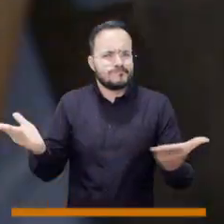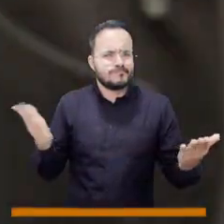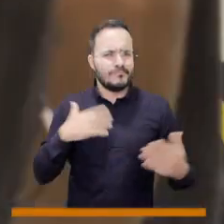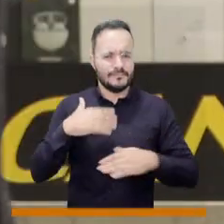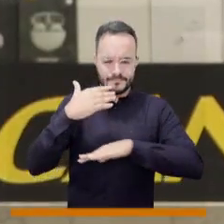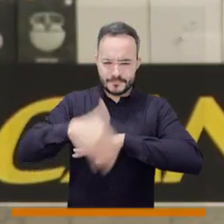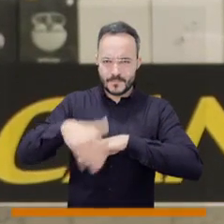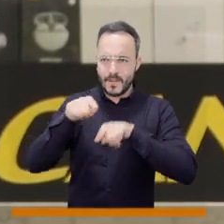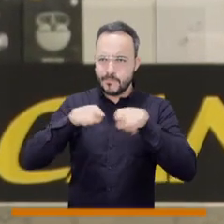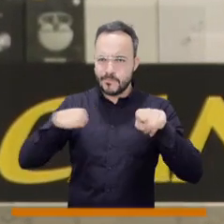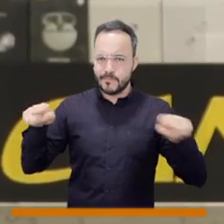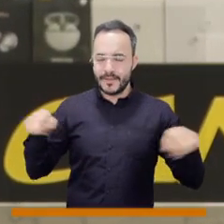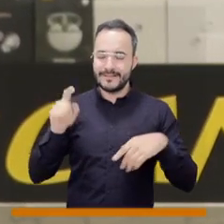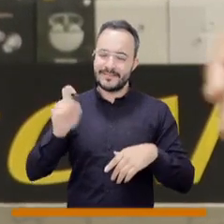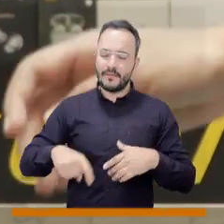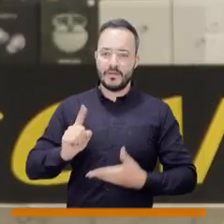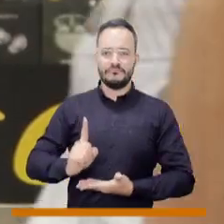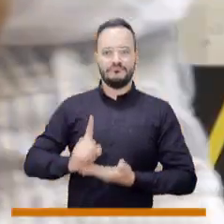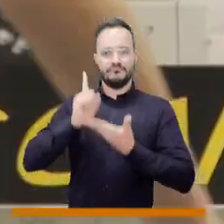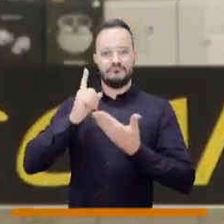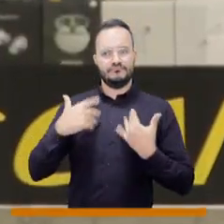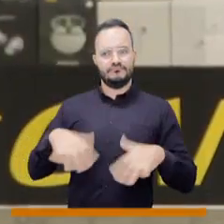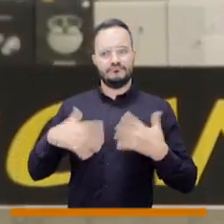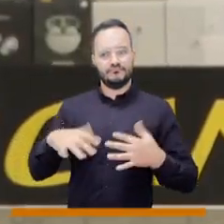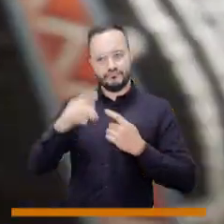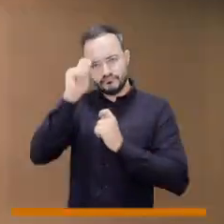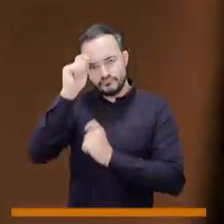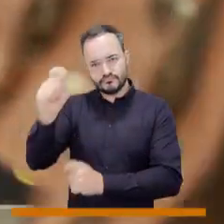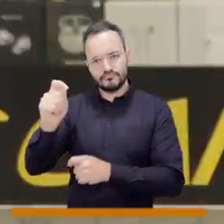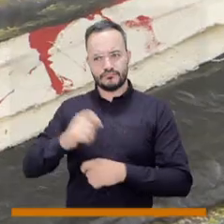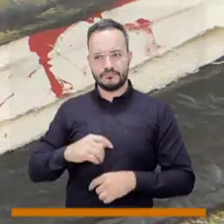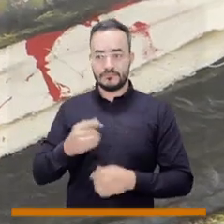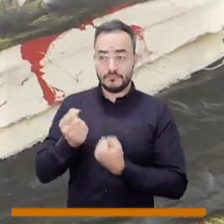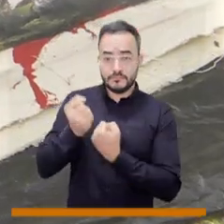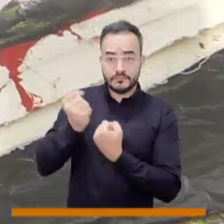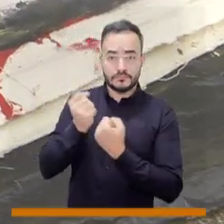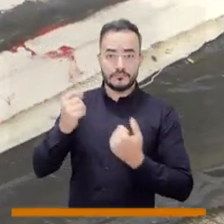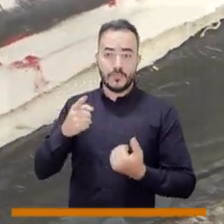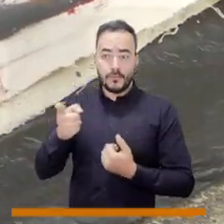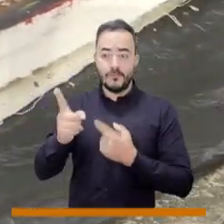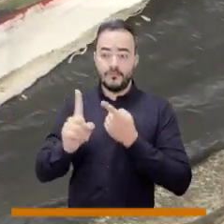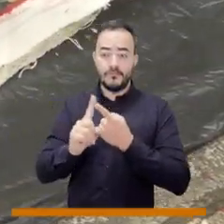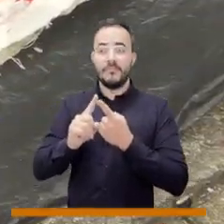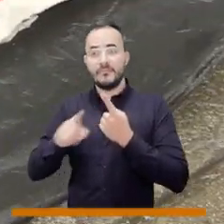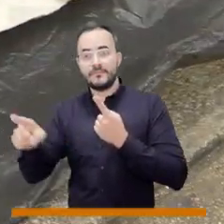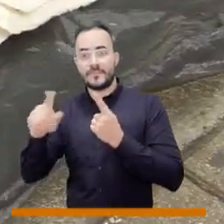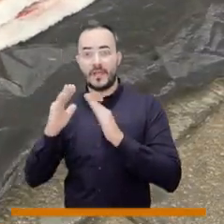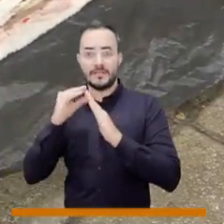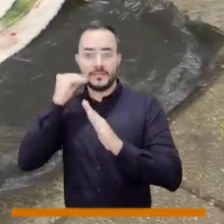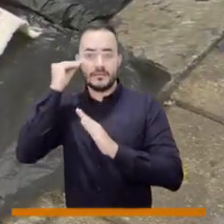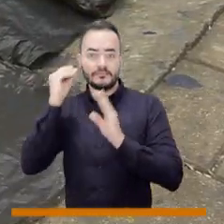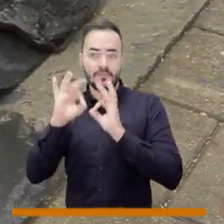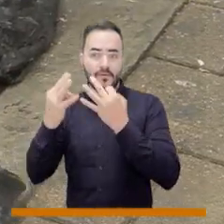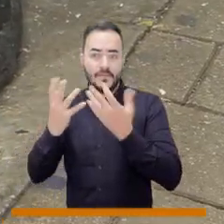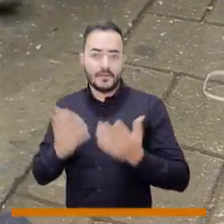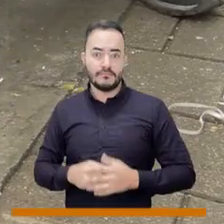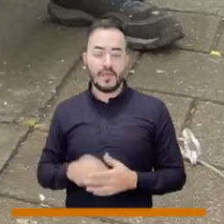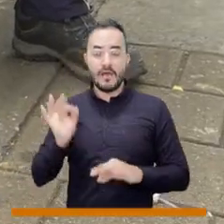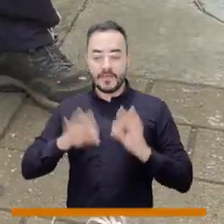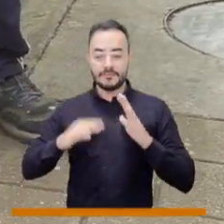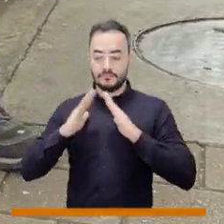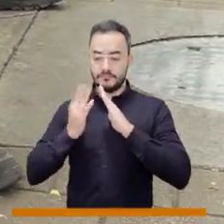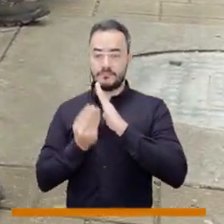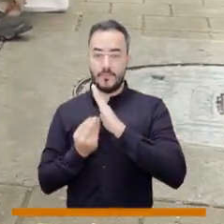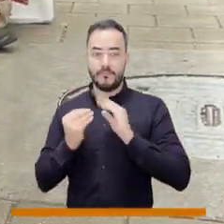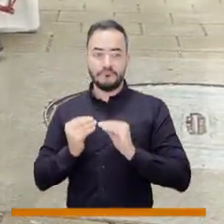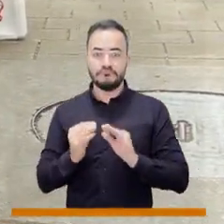que hay en las calles, que se les debe dar dignidad, se les debe valorar y ayudar también como familias que son también, porque muchas